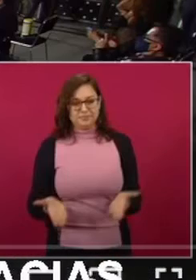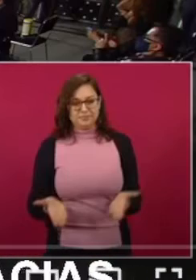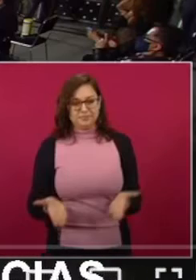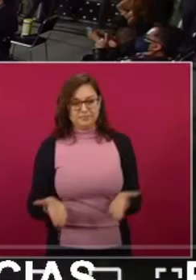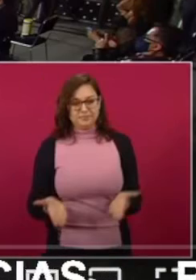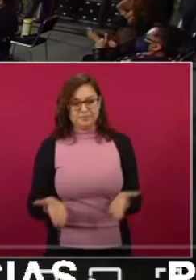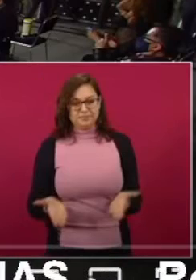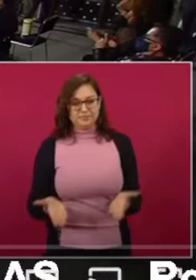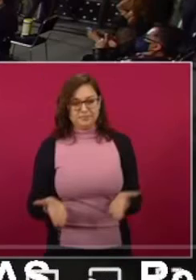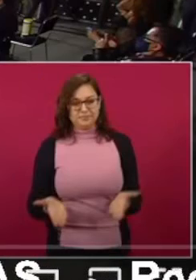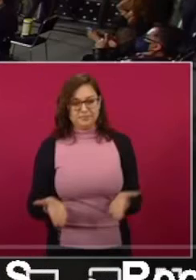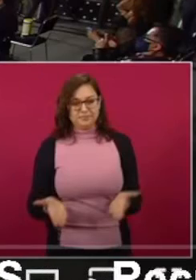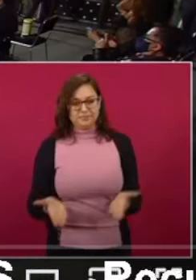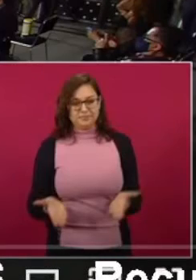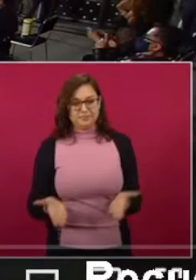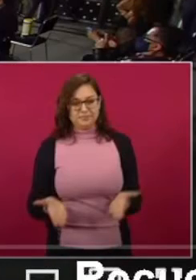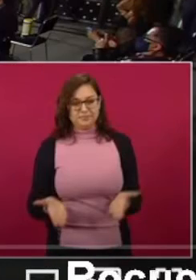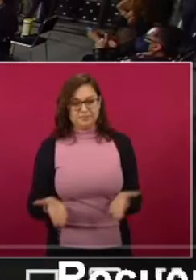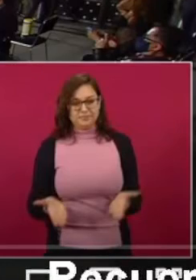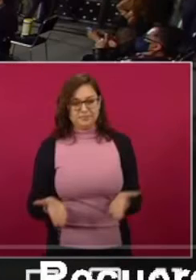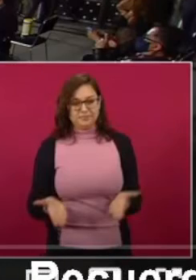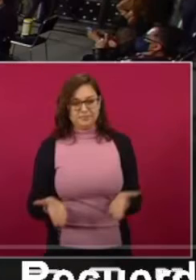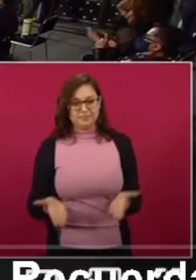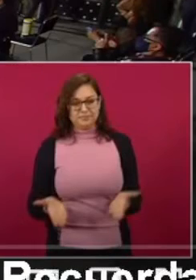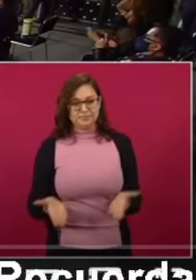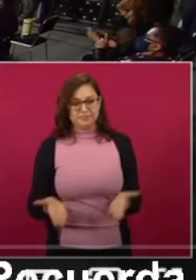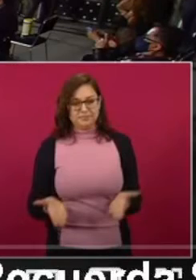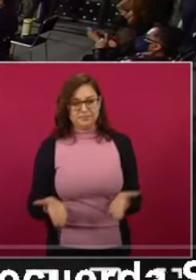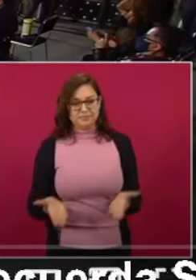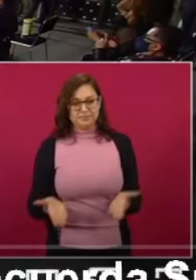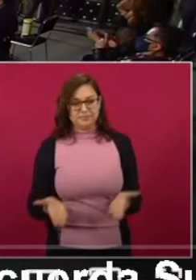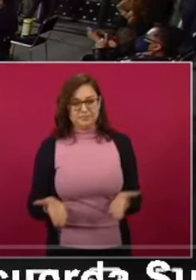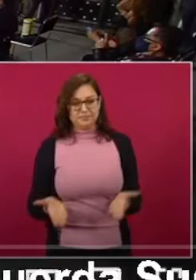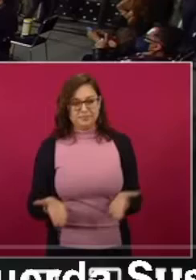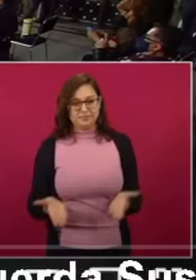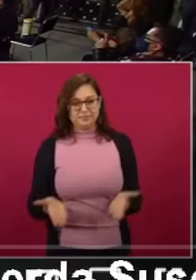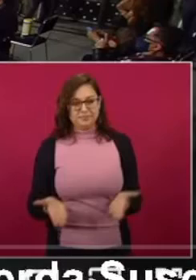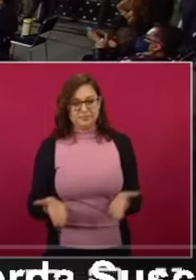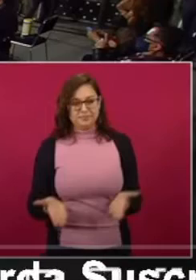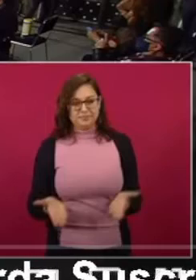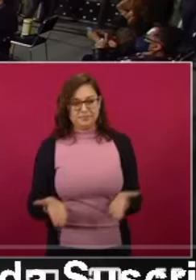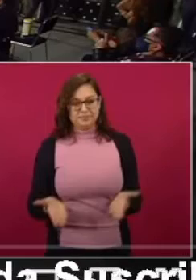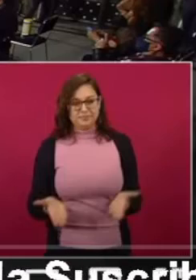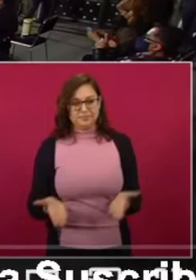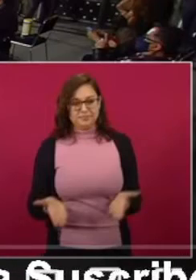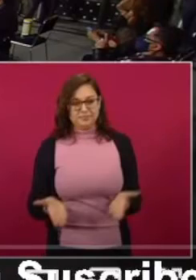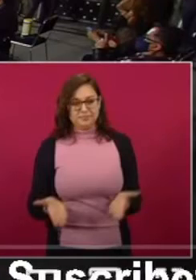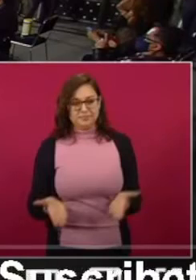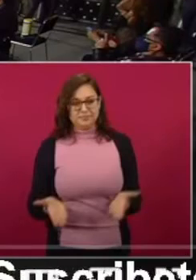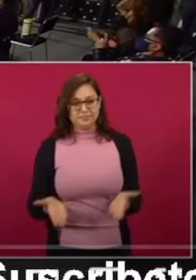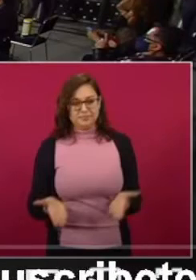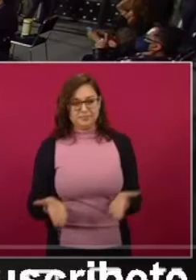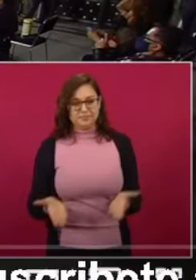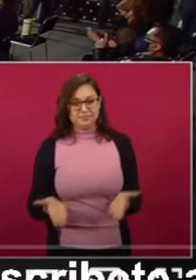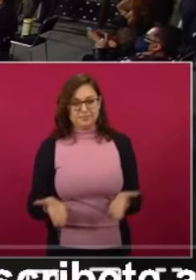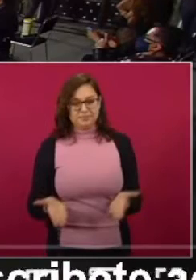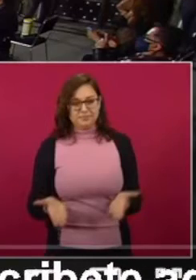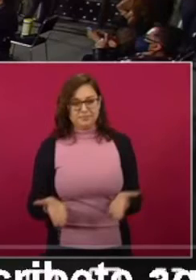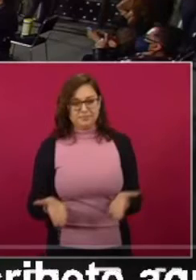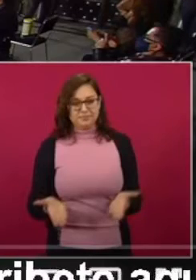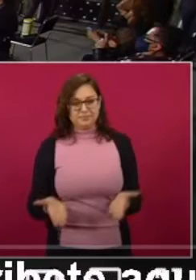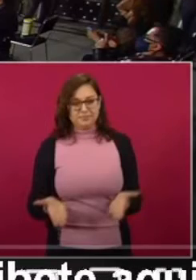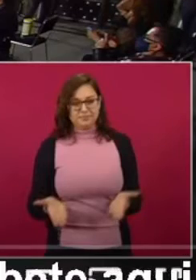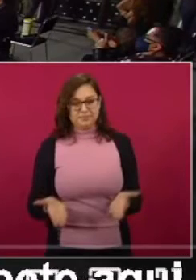interrumpirlo así que amigos estén pendientes porque mañana vamos a continuar con este